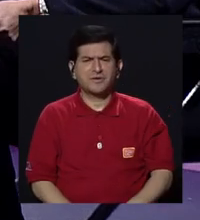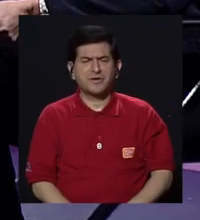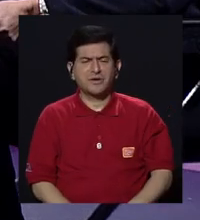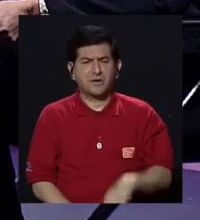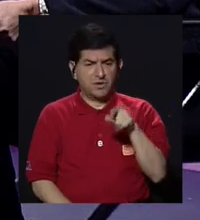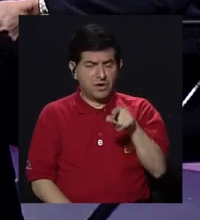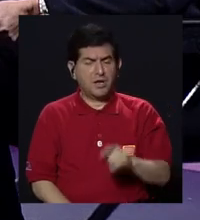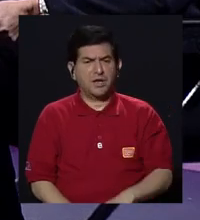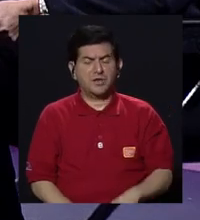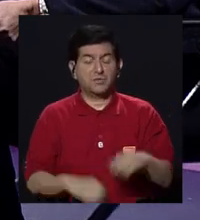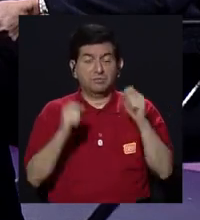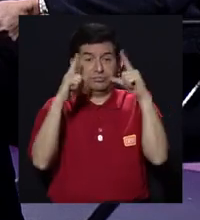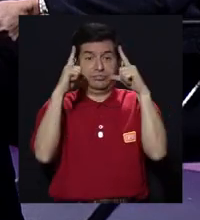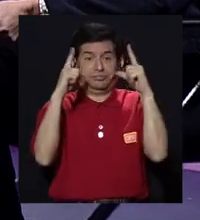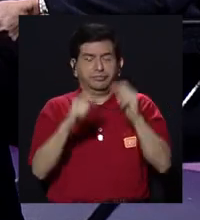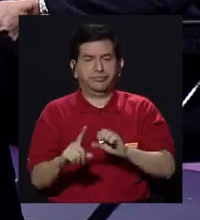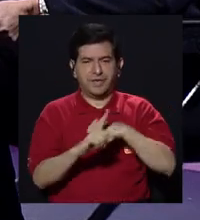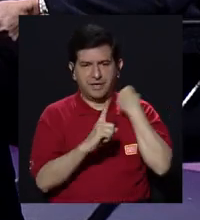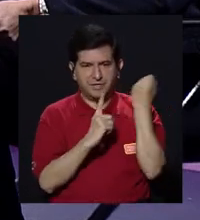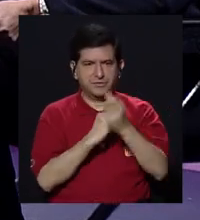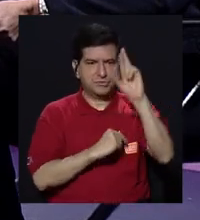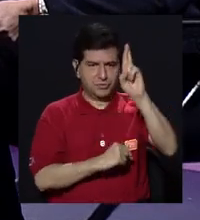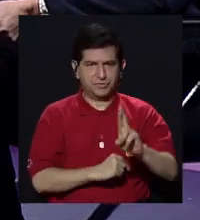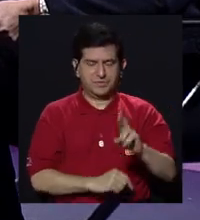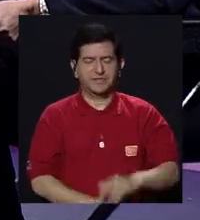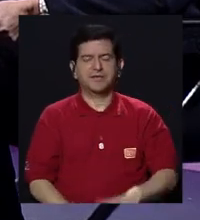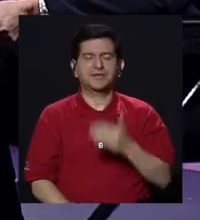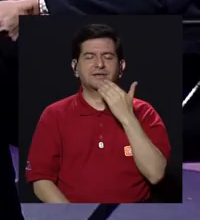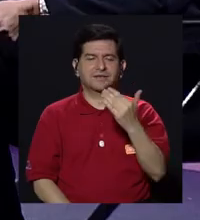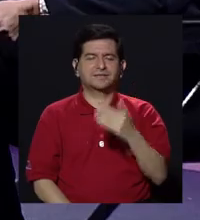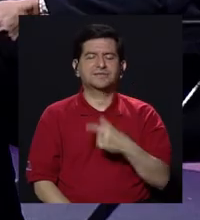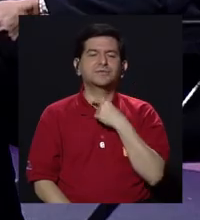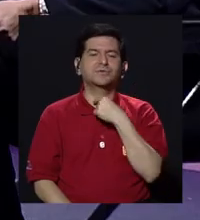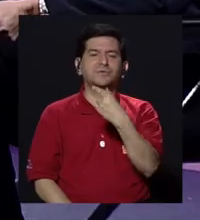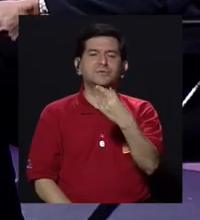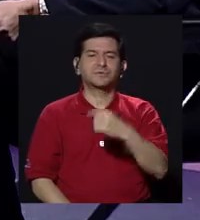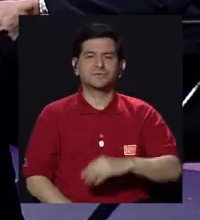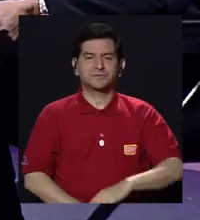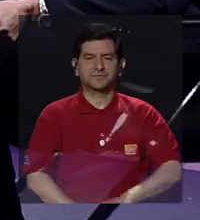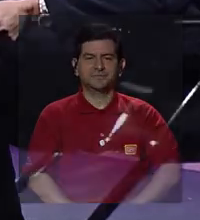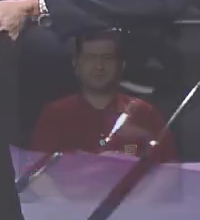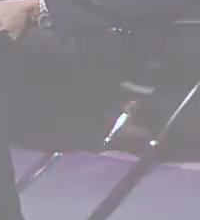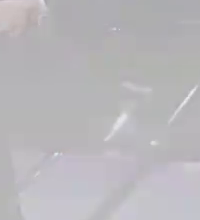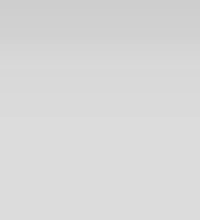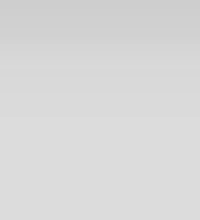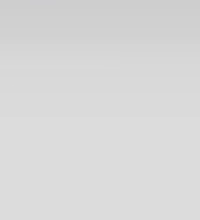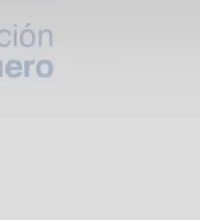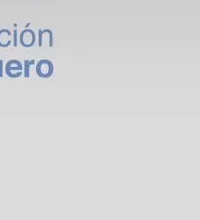resultan mucho más escandalosos para nuestra sociedad costarricense. Gracias. Con mucho gusto.